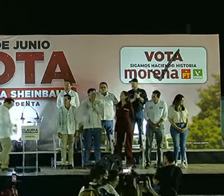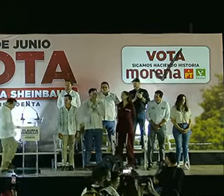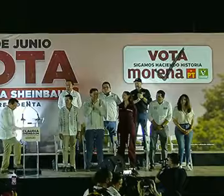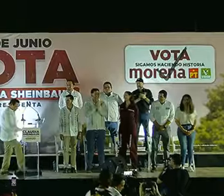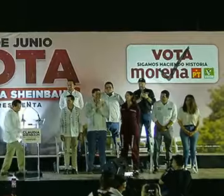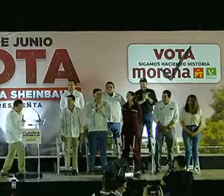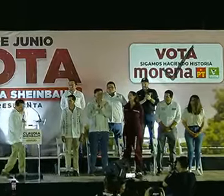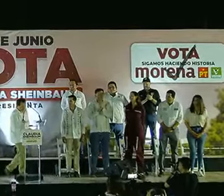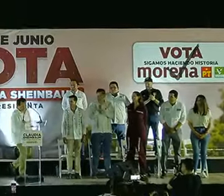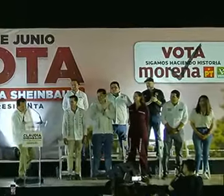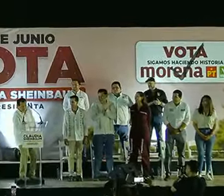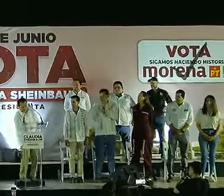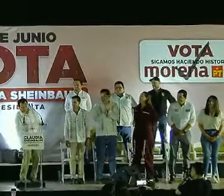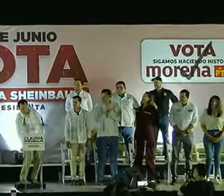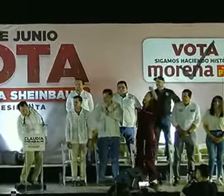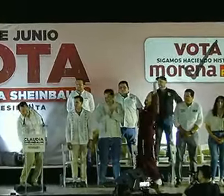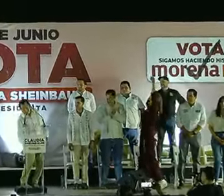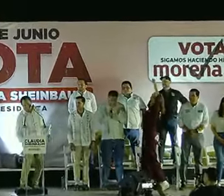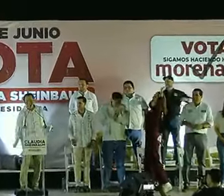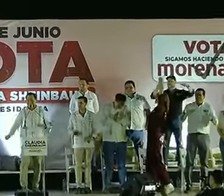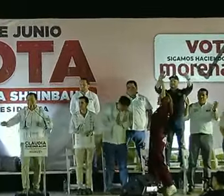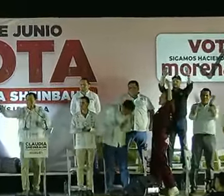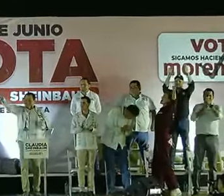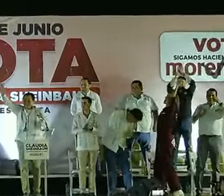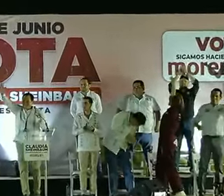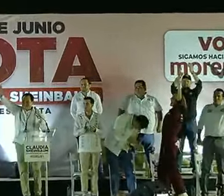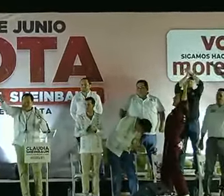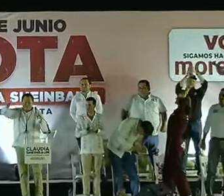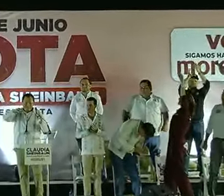Yucatán nuestro amigo Joaquín Díaz